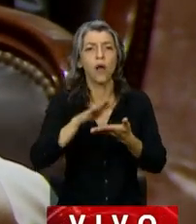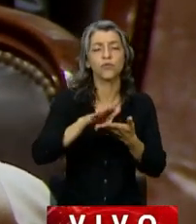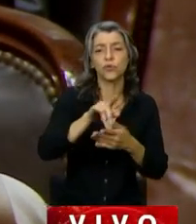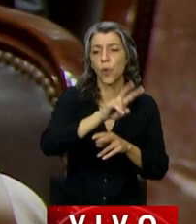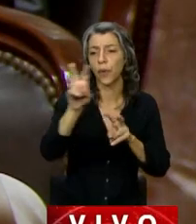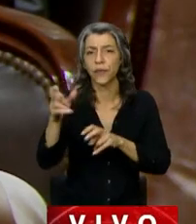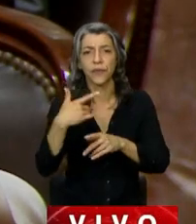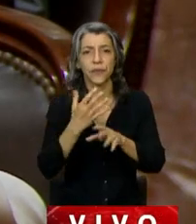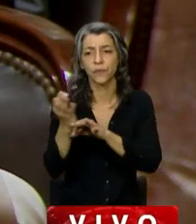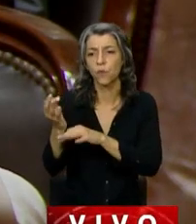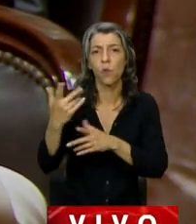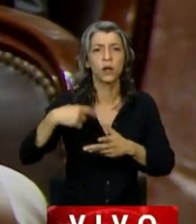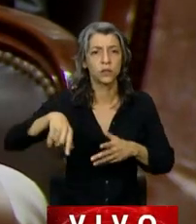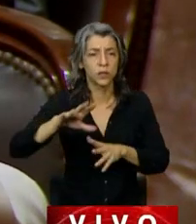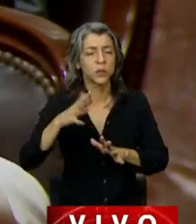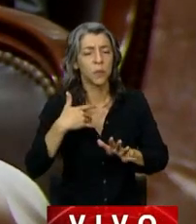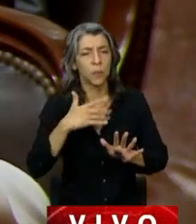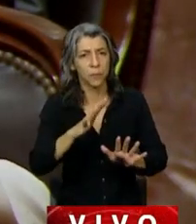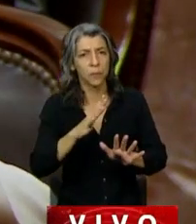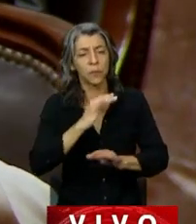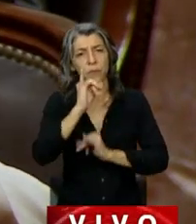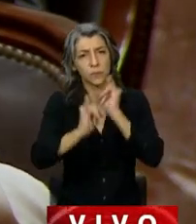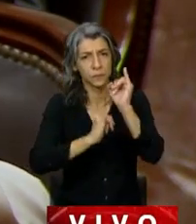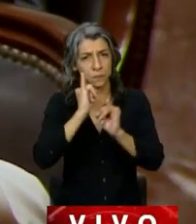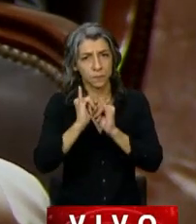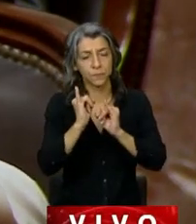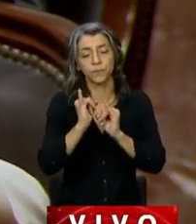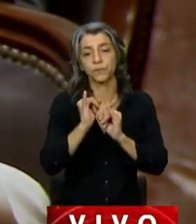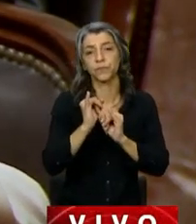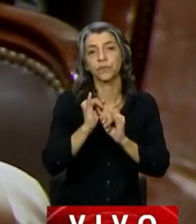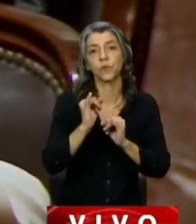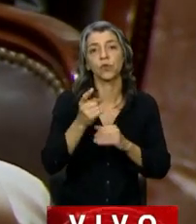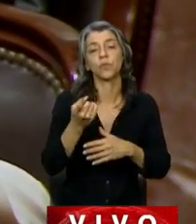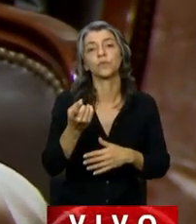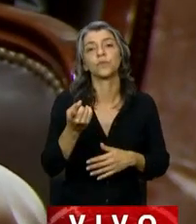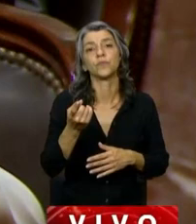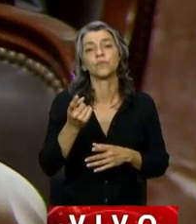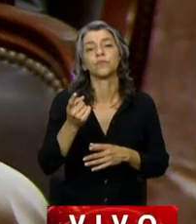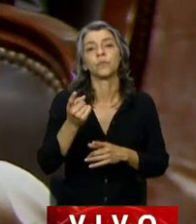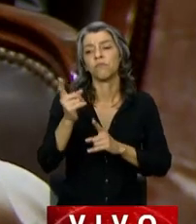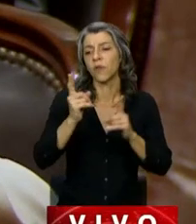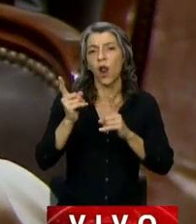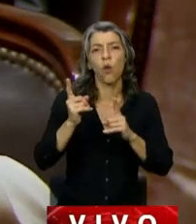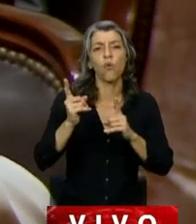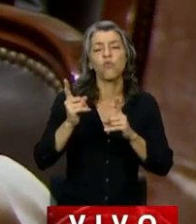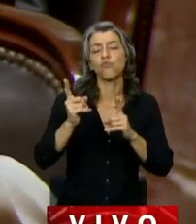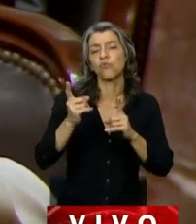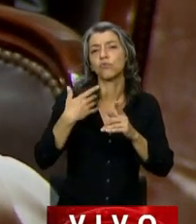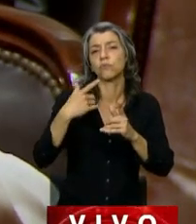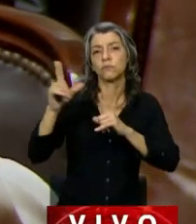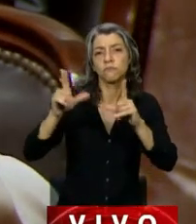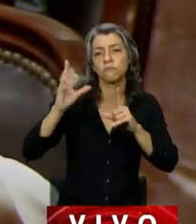en medios hegemónicos. El informe que tomaron estos medios en estos días, en el que